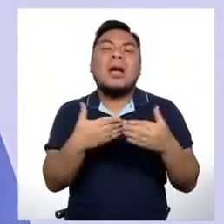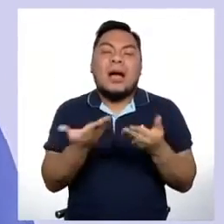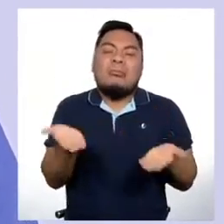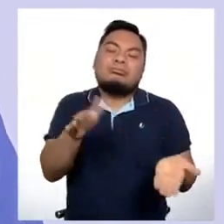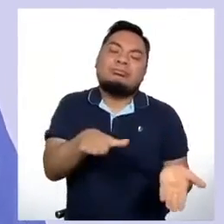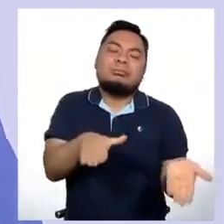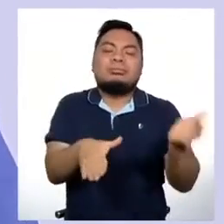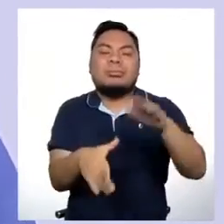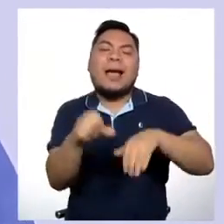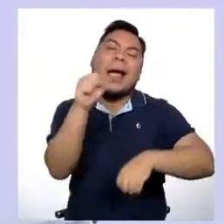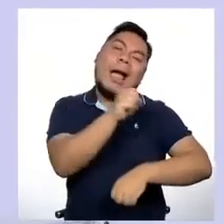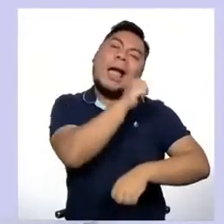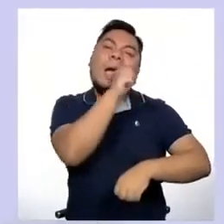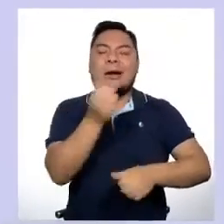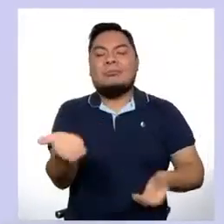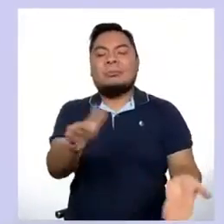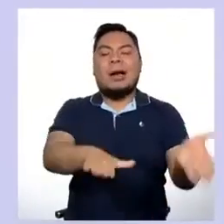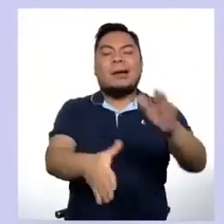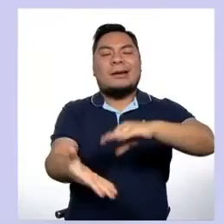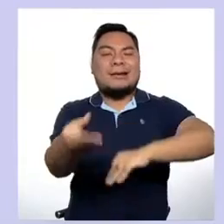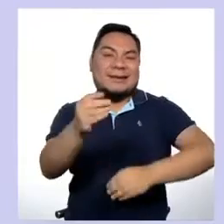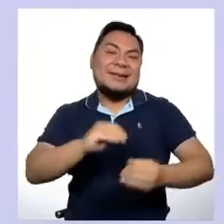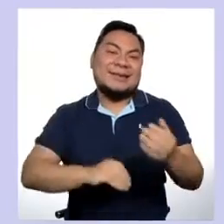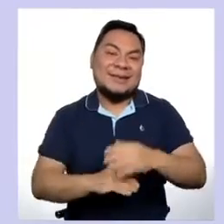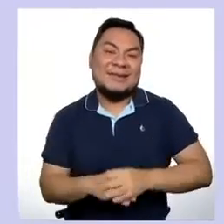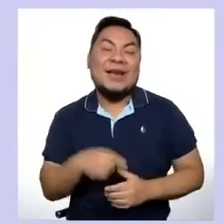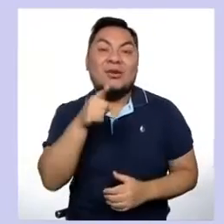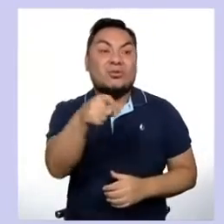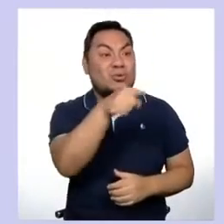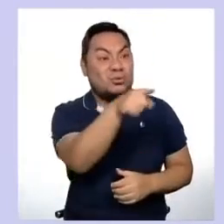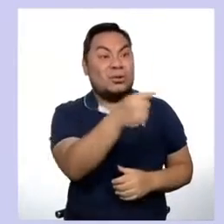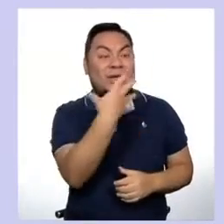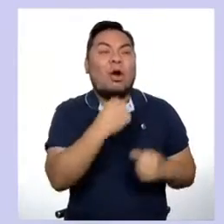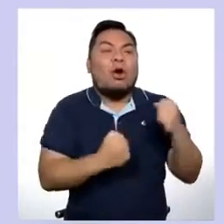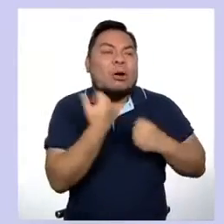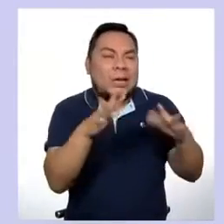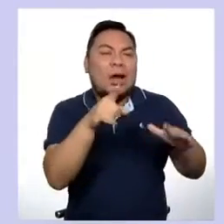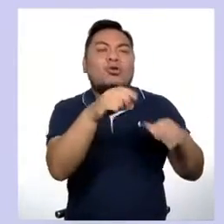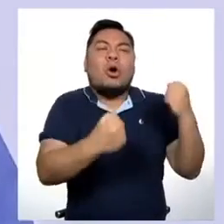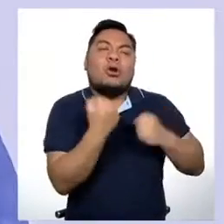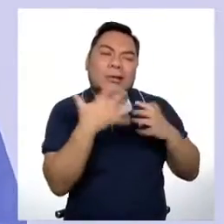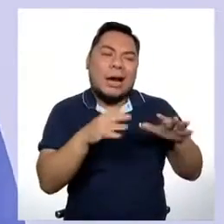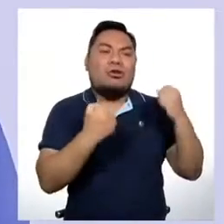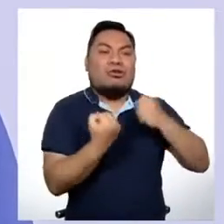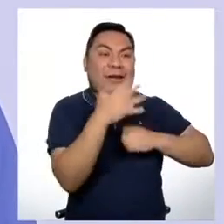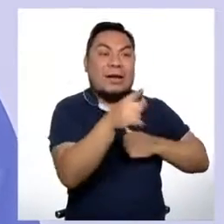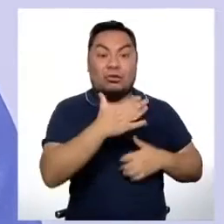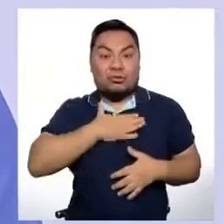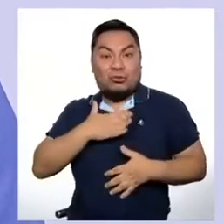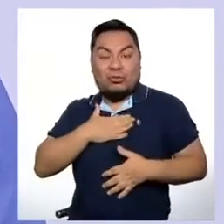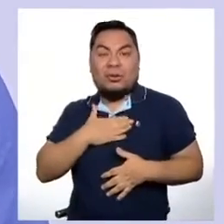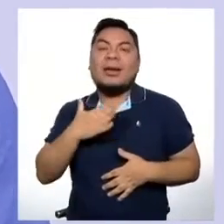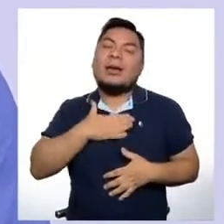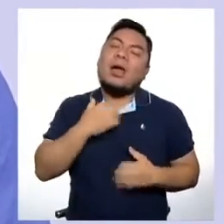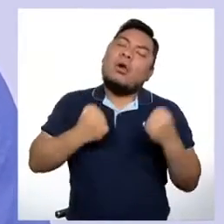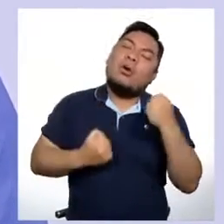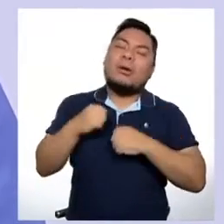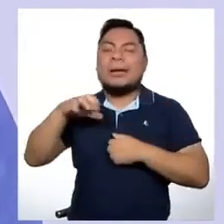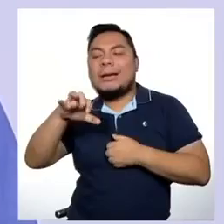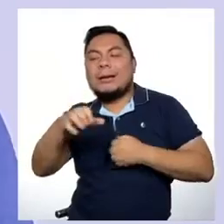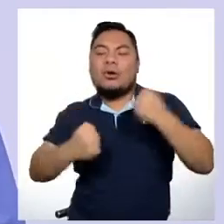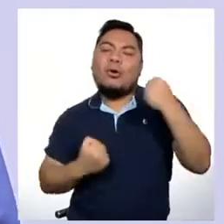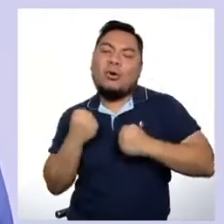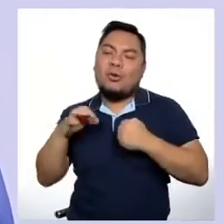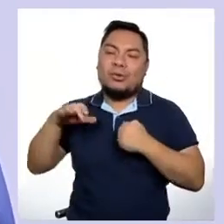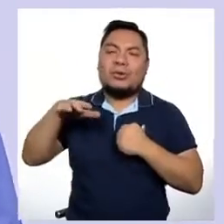la frase. La tuya será corre ya, corre ya, corre ya, corre ya. Y la mía, corre araña,